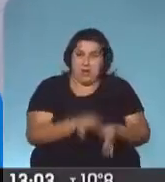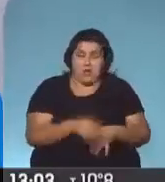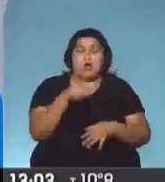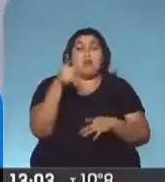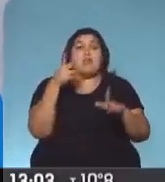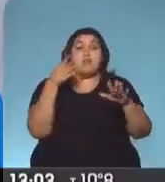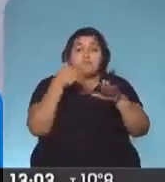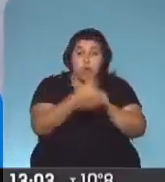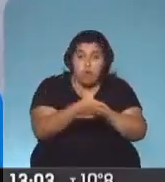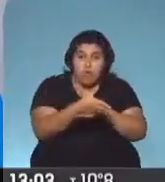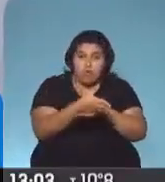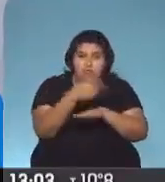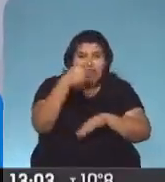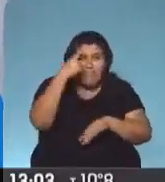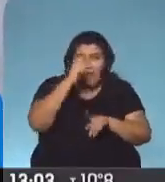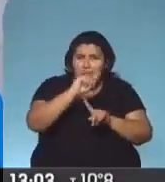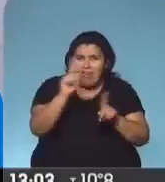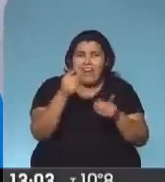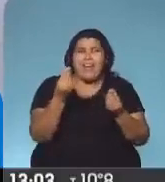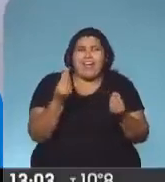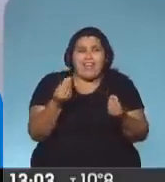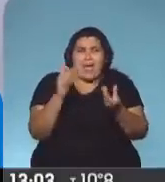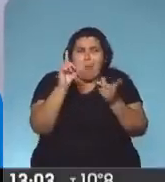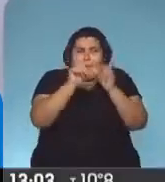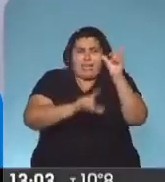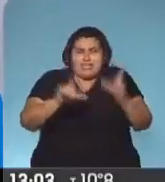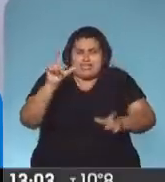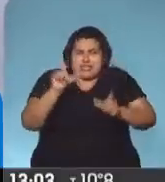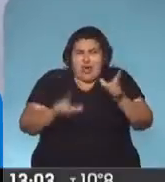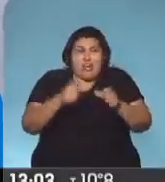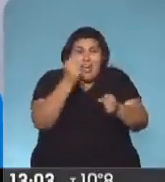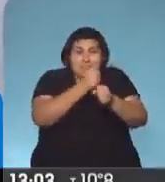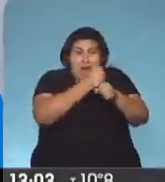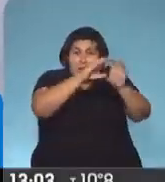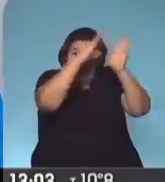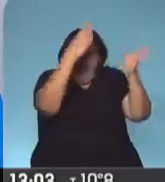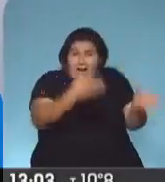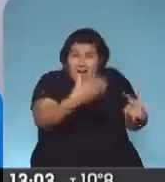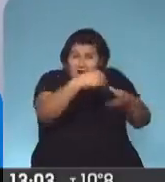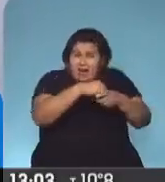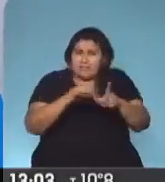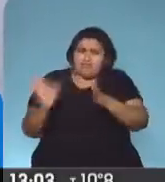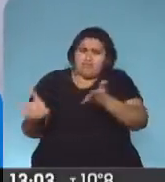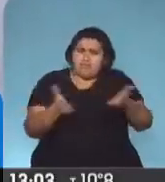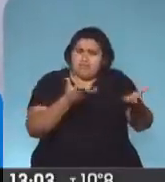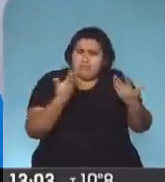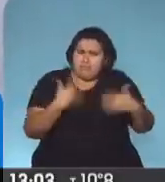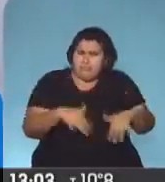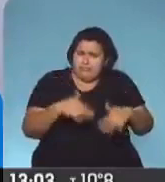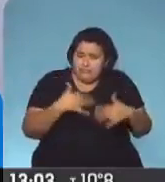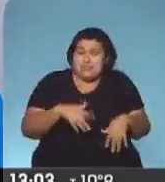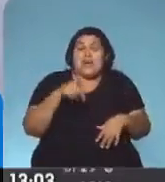hizo la entrada no se imaginan de la manera que lo recibieron la gente que trabaja en el malbrán el presidente a esta hora